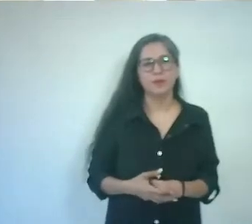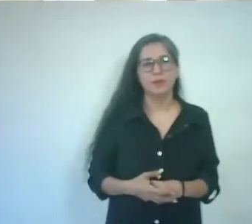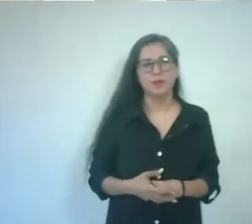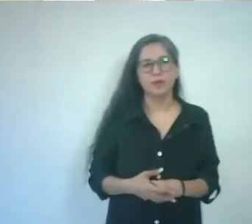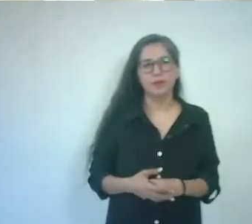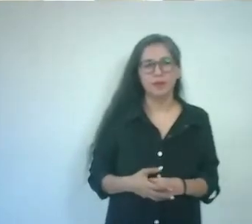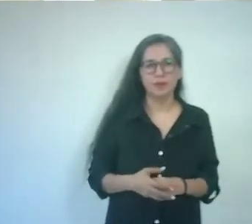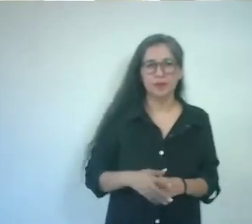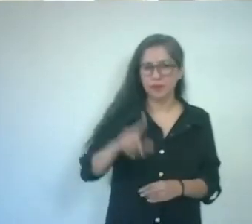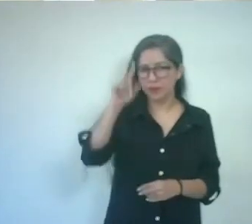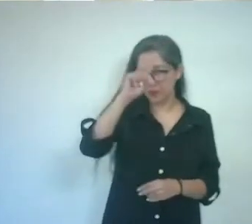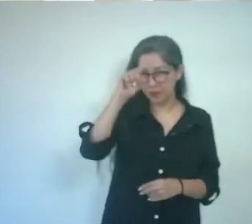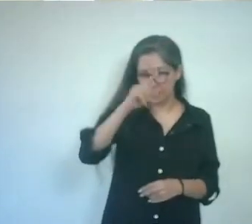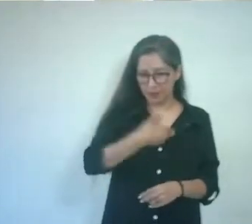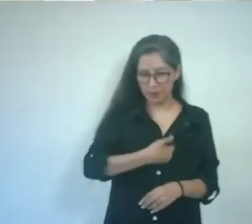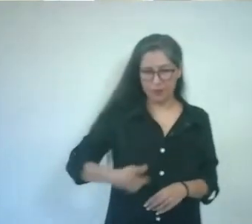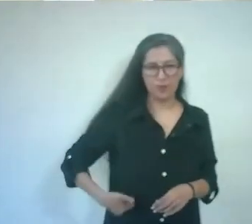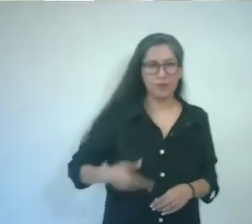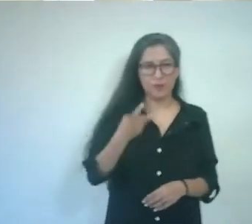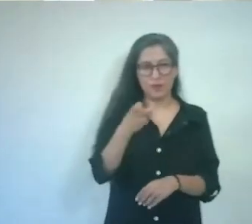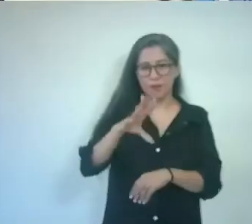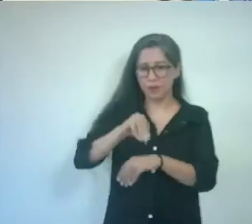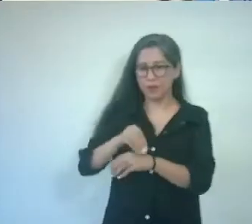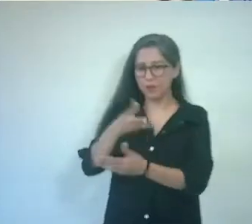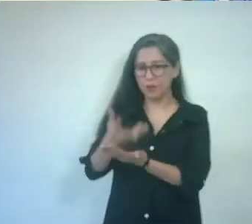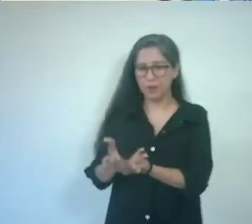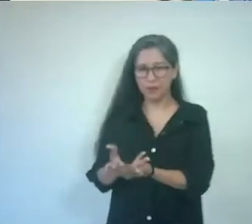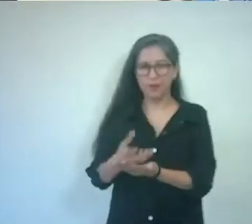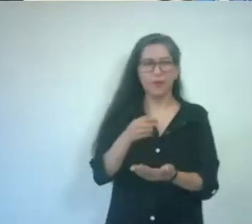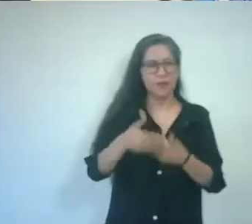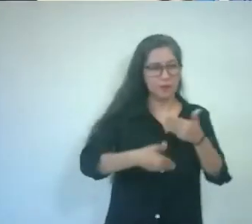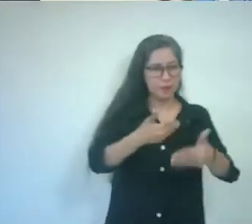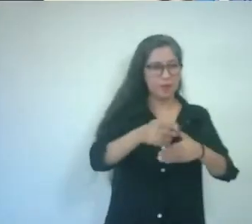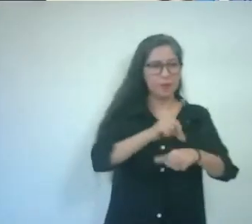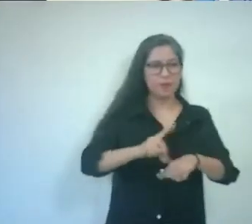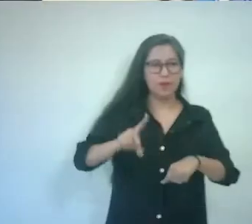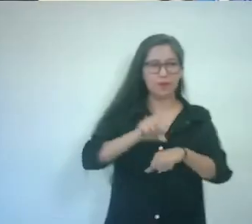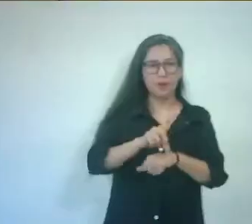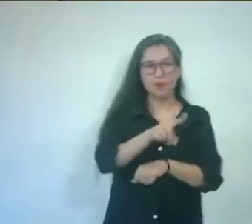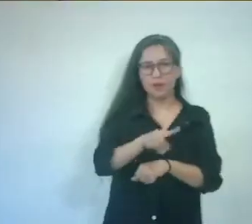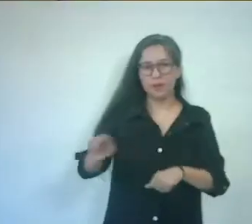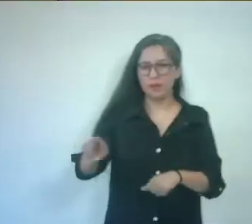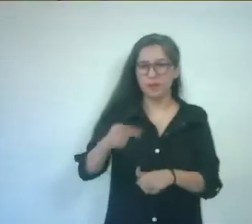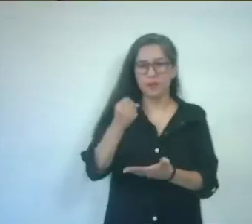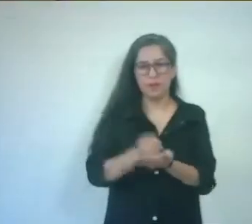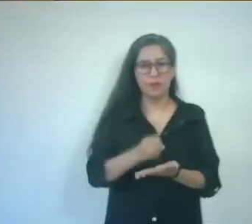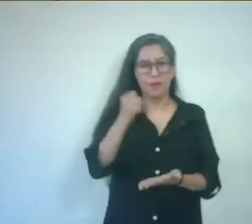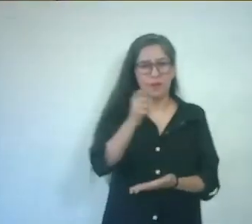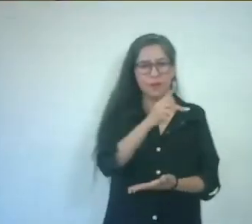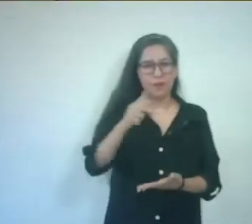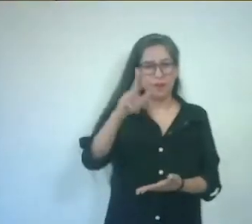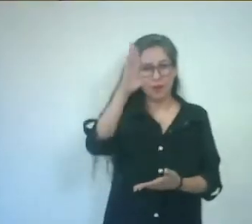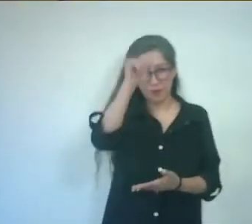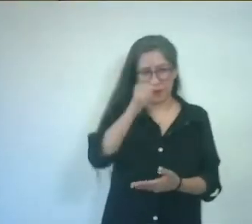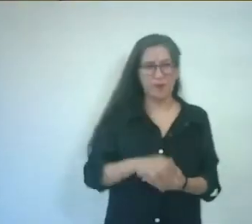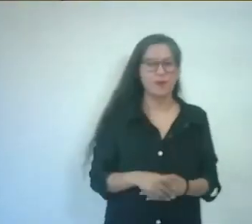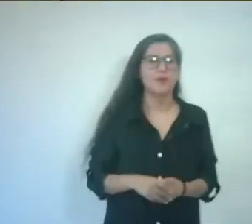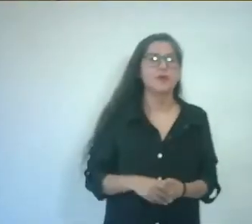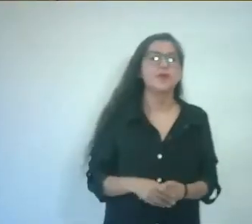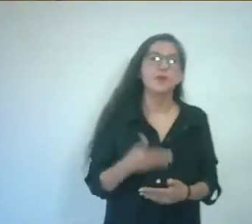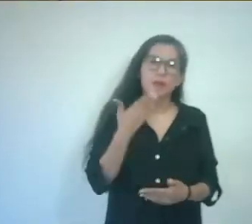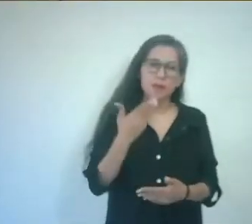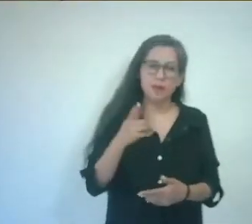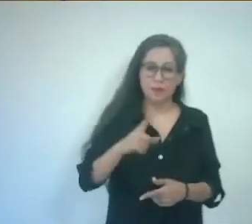Consejera presidenta, le informo que el receso y el permiso han sido aprobados por unanimidad. Muchas gracias, secretario. En ese sentido, este primer